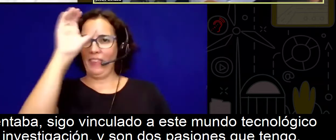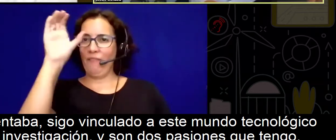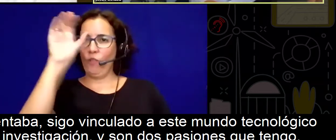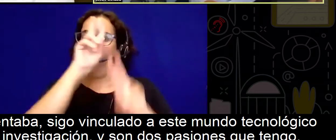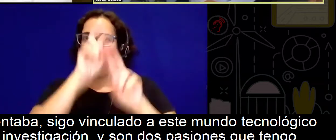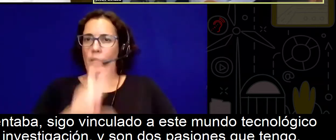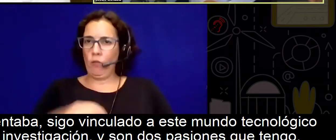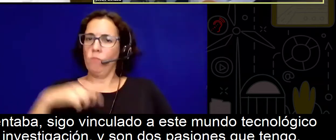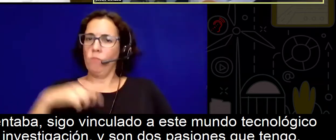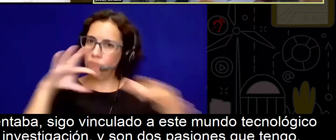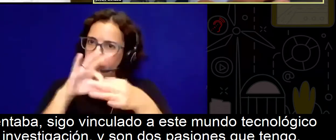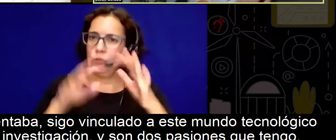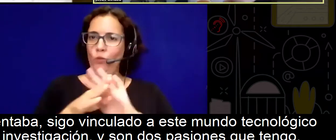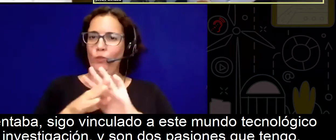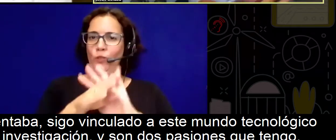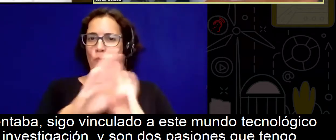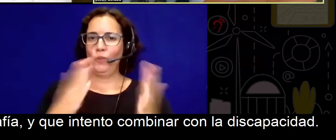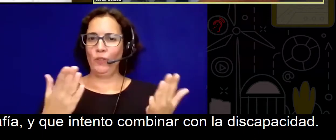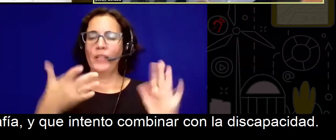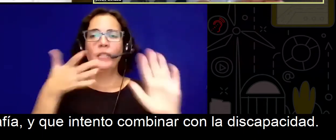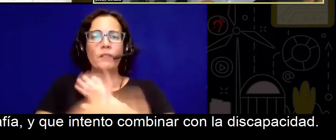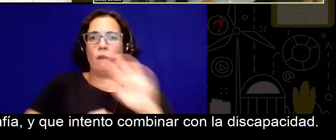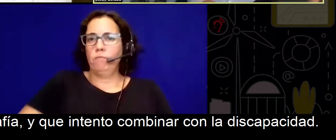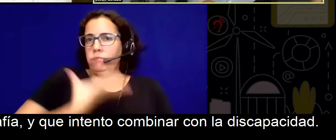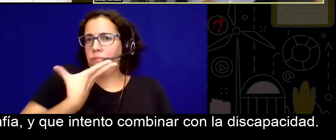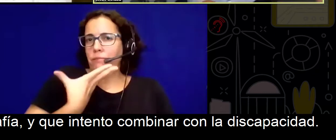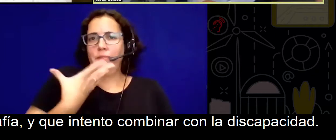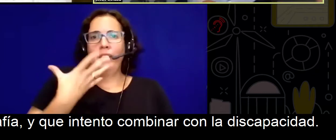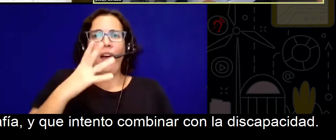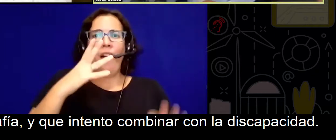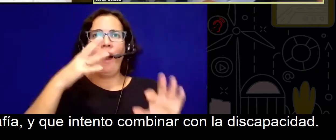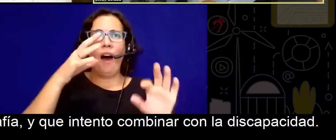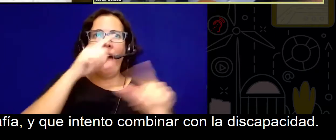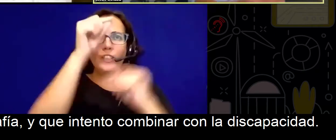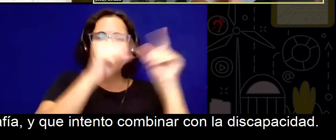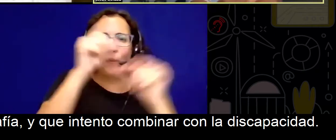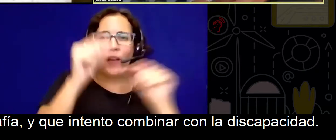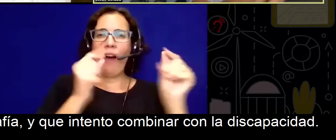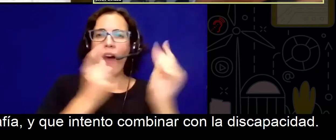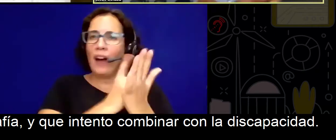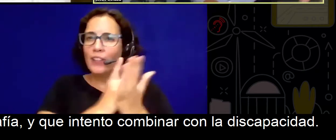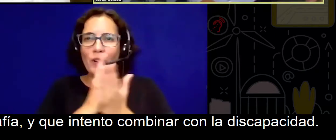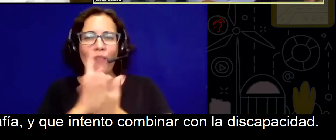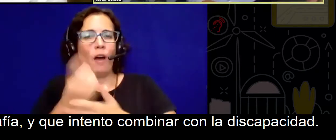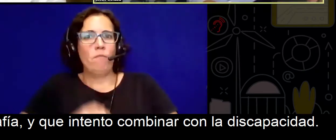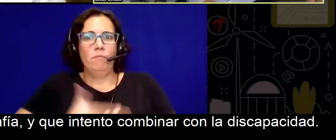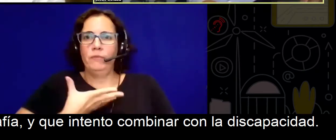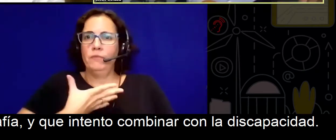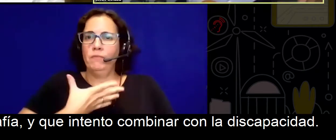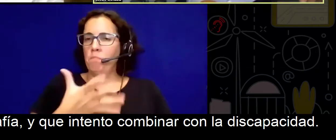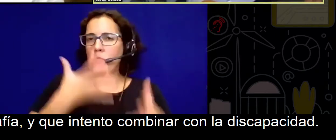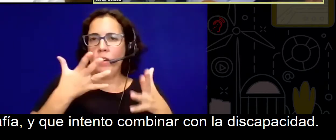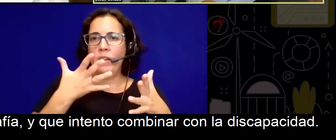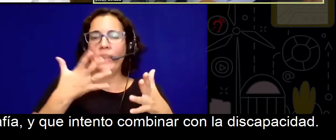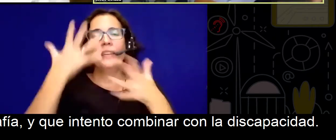investigación. Y bueno, pues son dos pasiones que tengo, astronomía, cartografía, y que siempre además también intento combinar con la